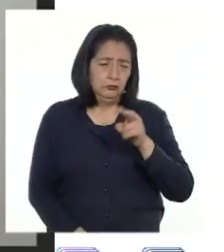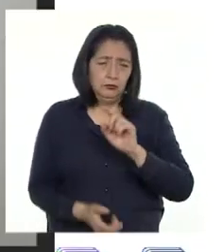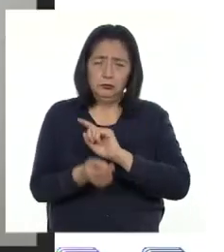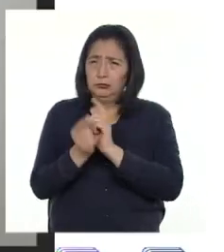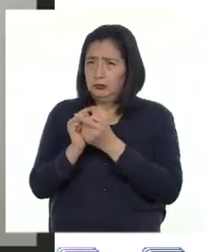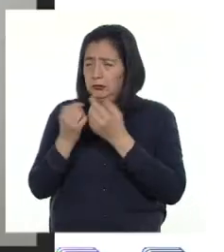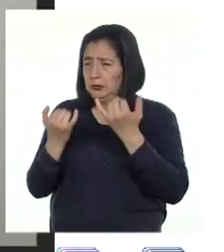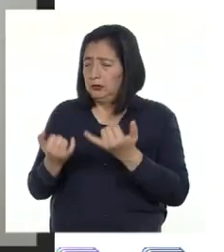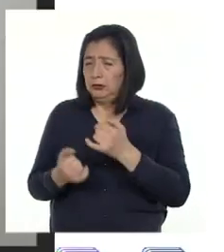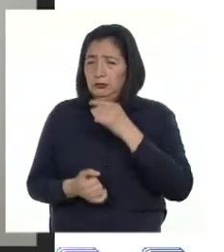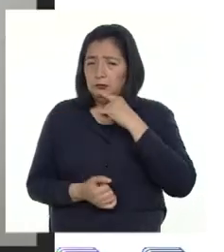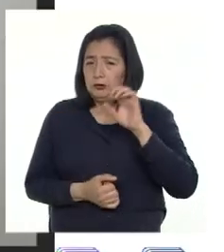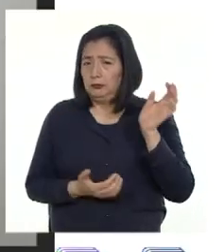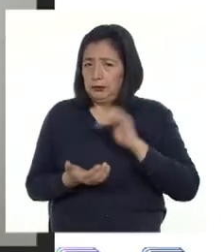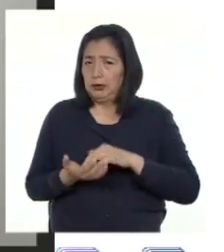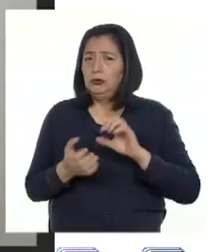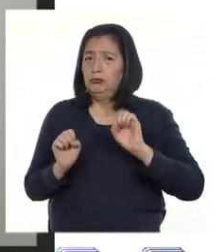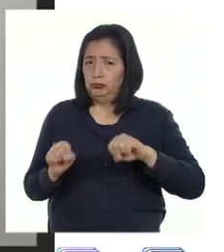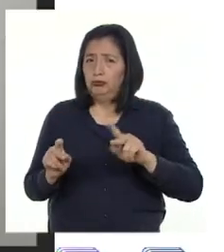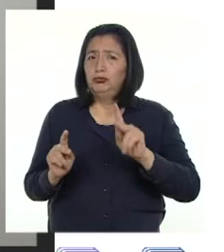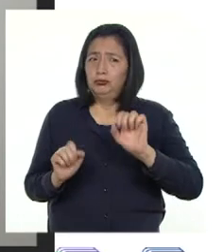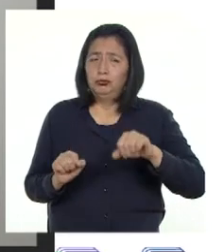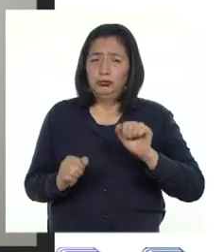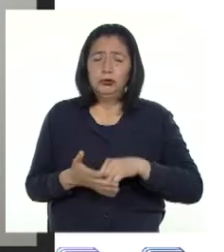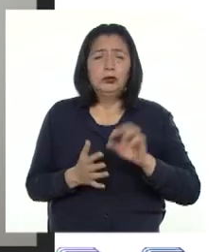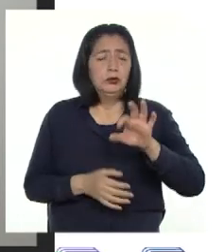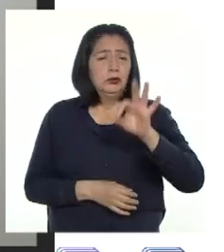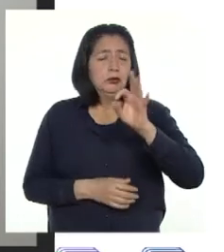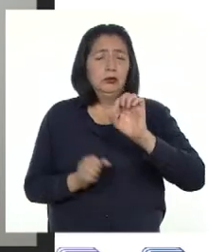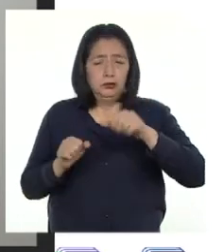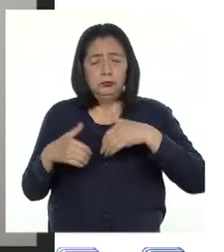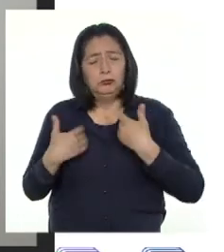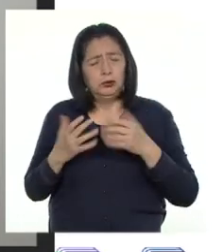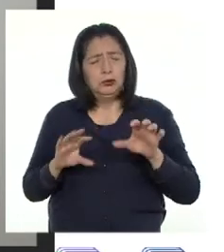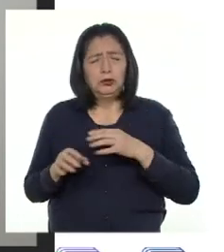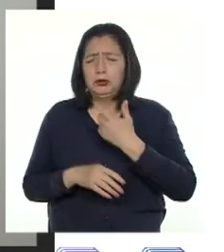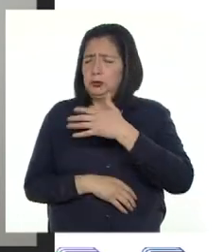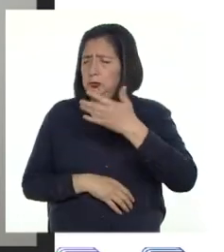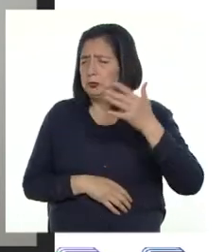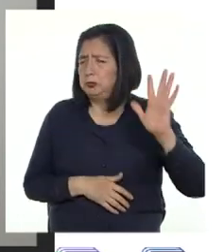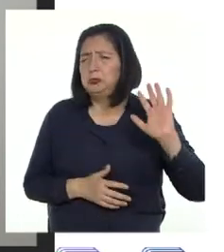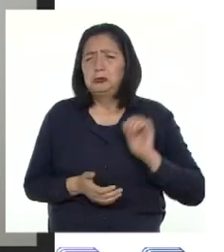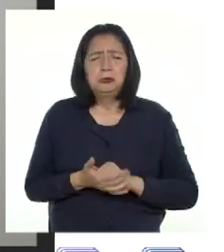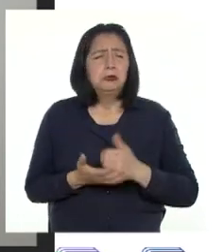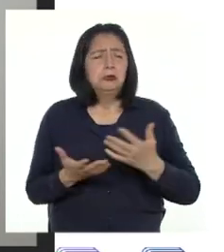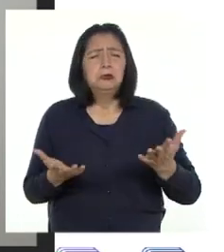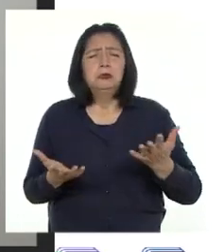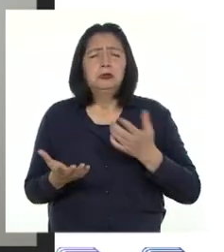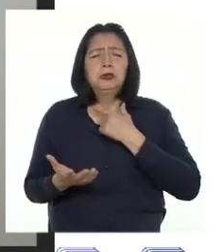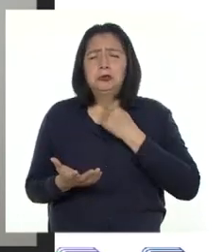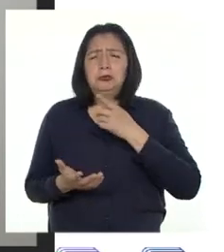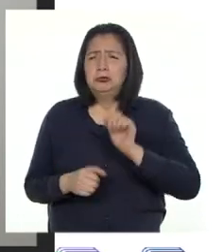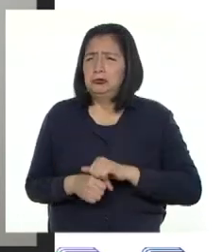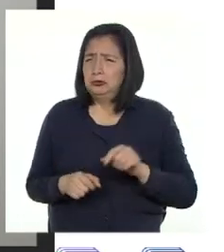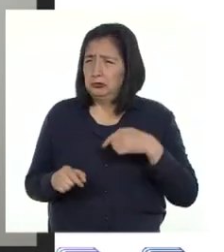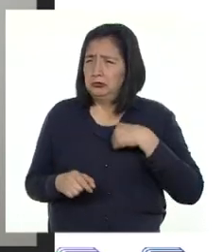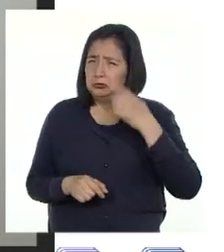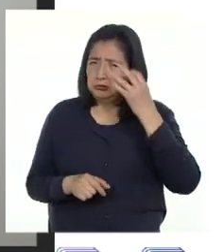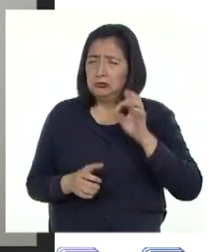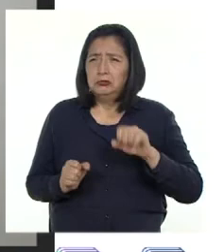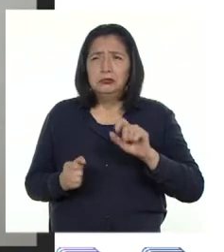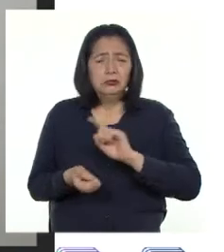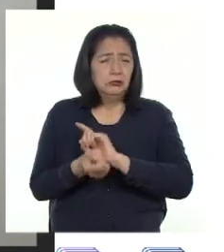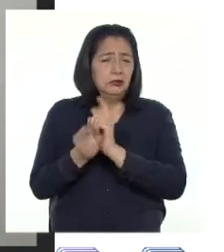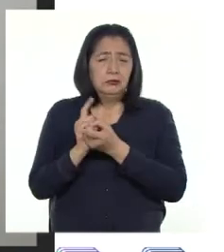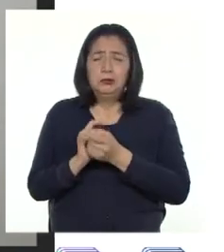cambio es que ahora las mujeres tienen más oportunidades de escoger y pueden realizar casi cualquier actividad que les guste. También creo que está